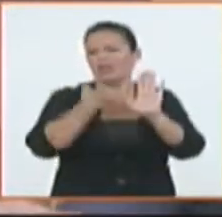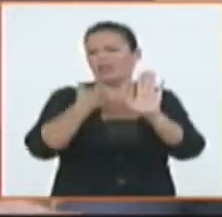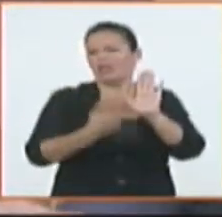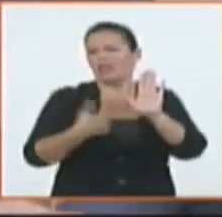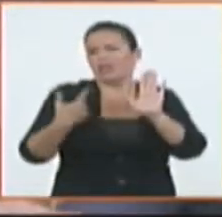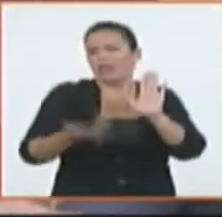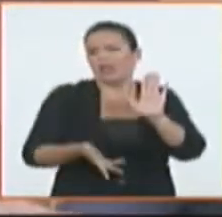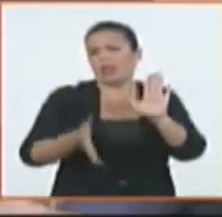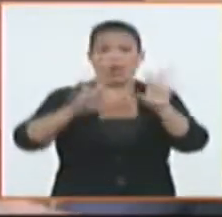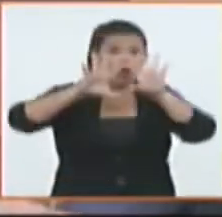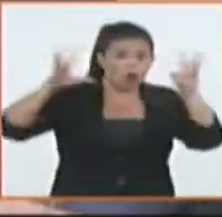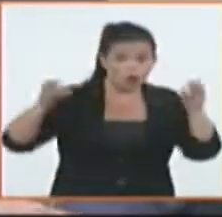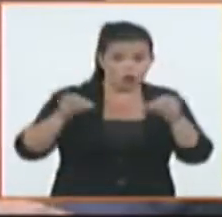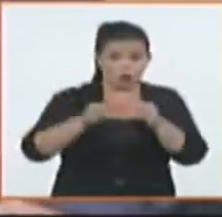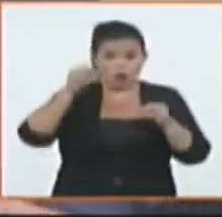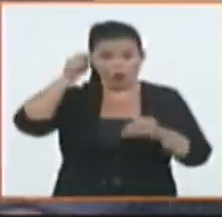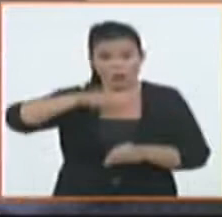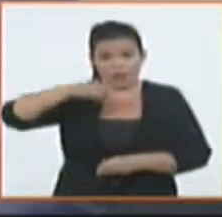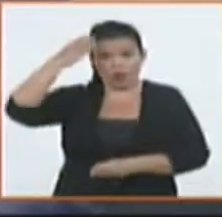es el soberano? El pueblo.